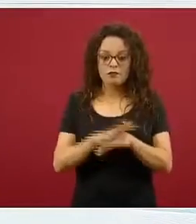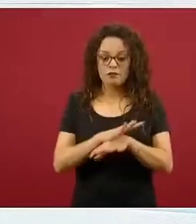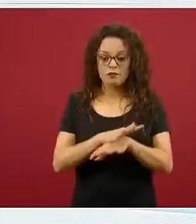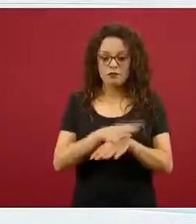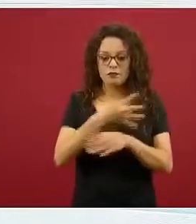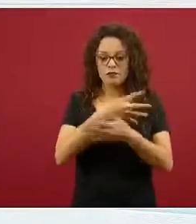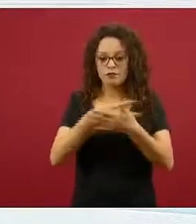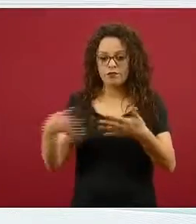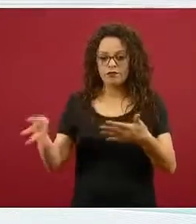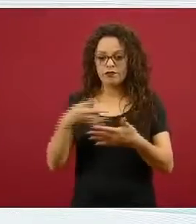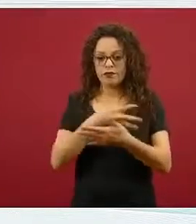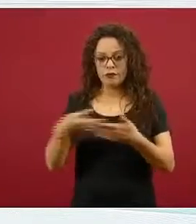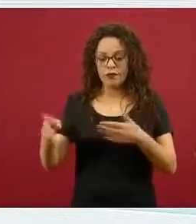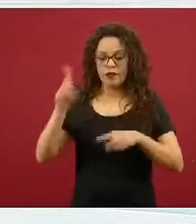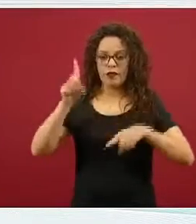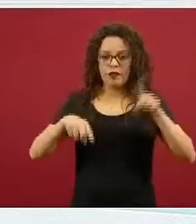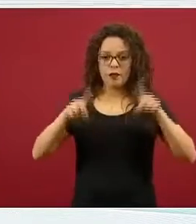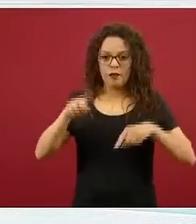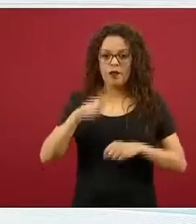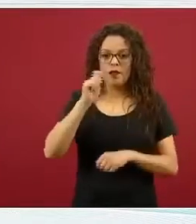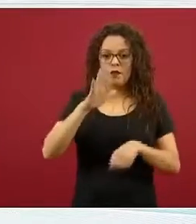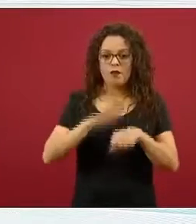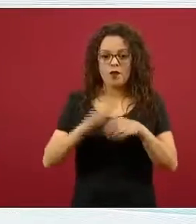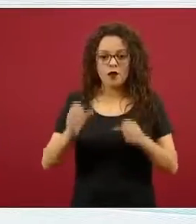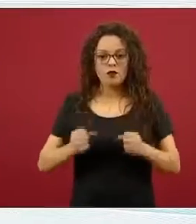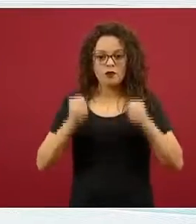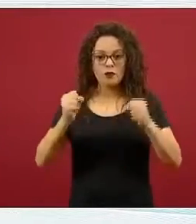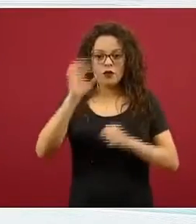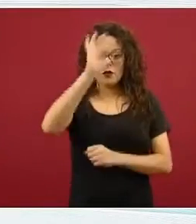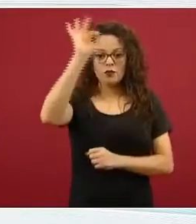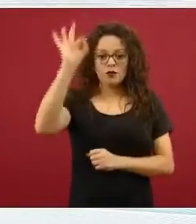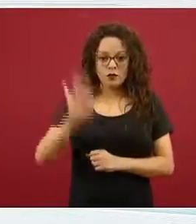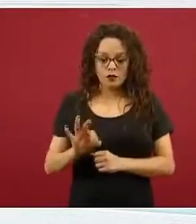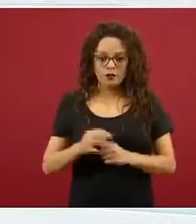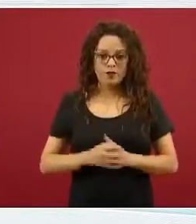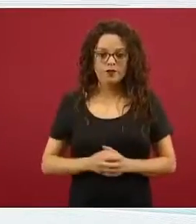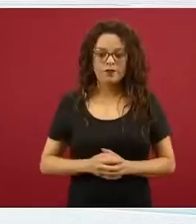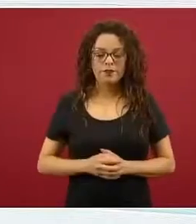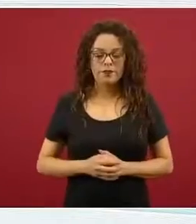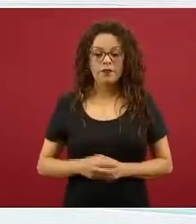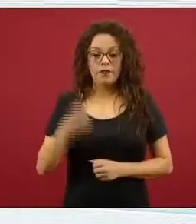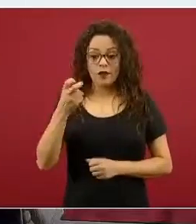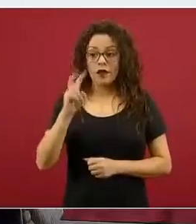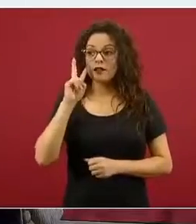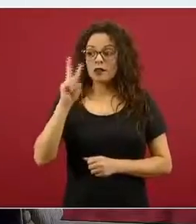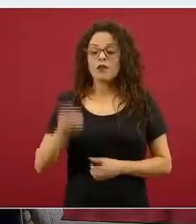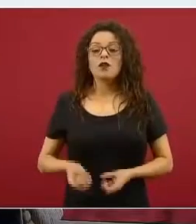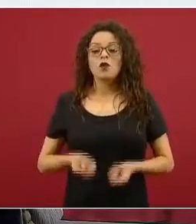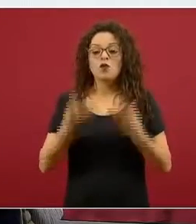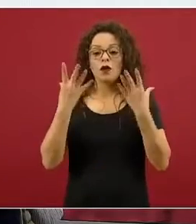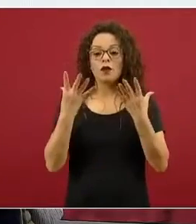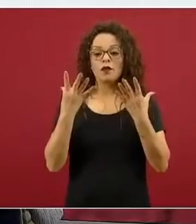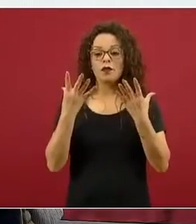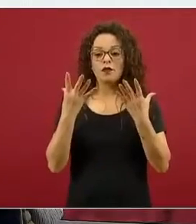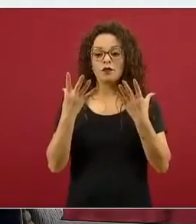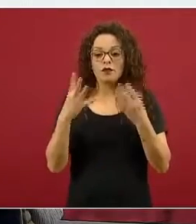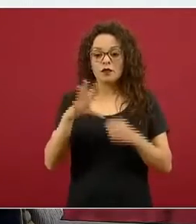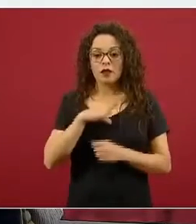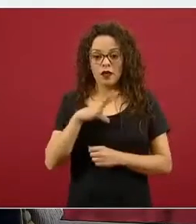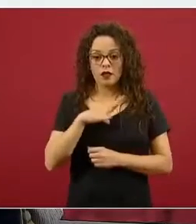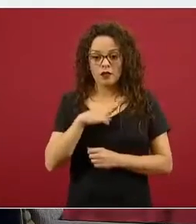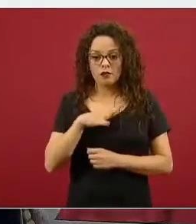van cambiando de acuerdo a la magnitud de la tasa. Estos son casos, el número de casos. Entonces, no se